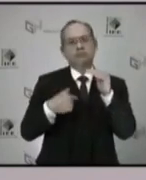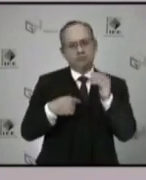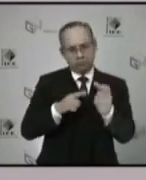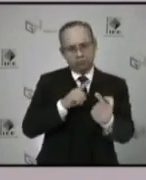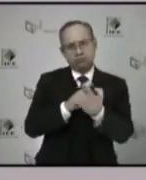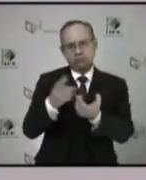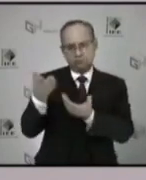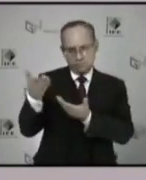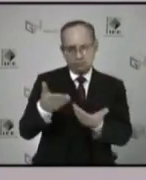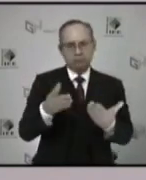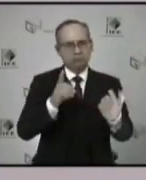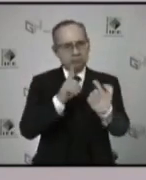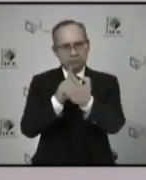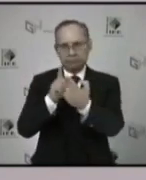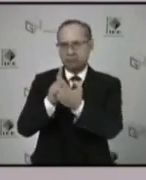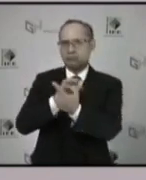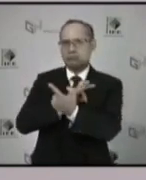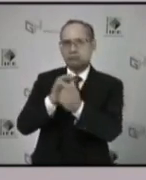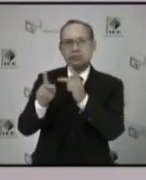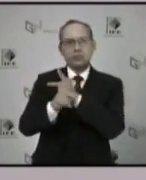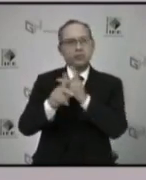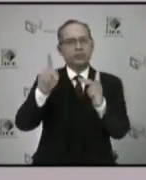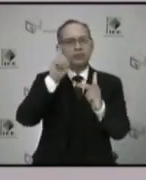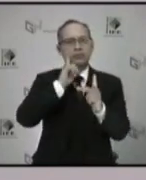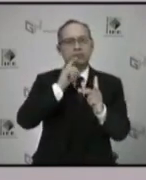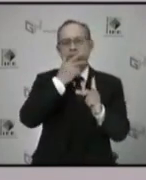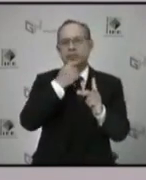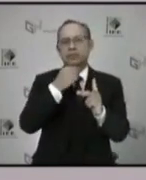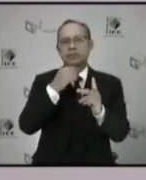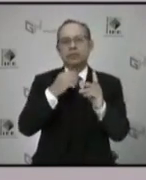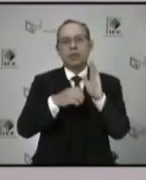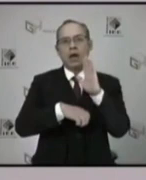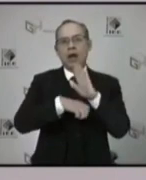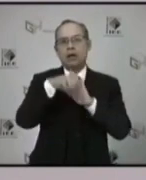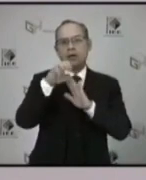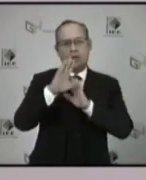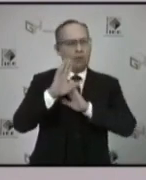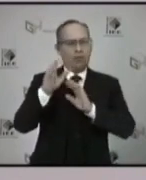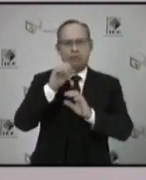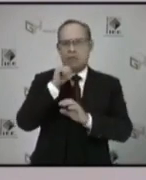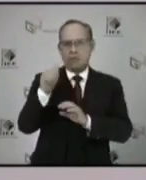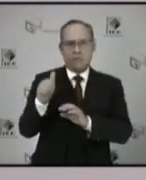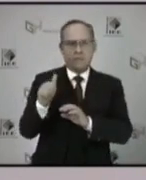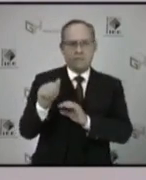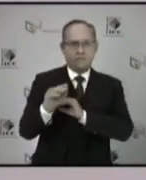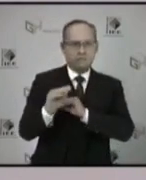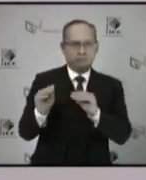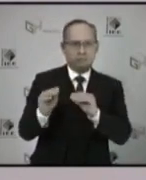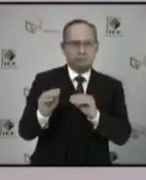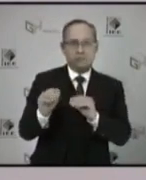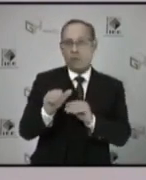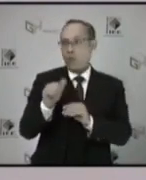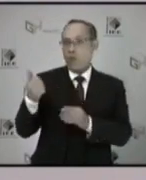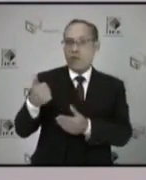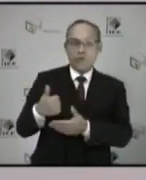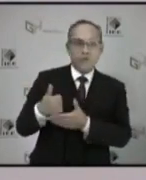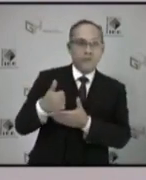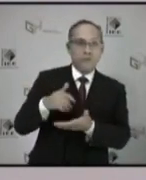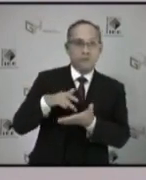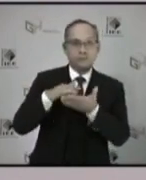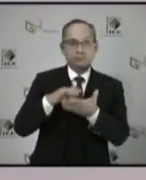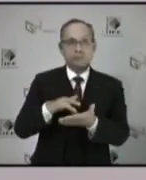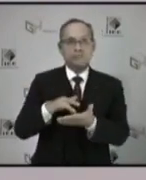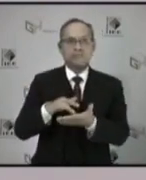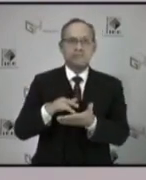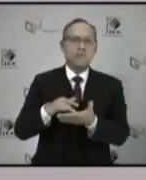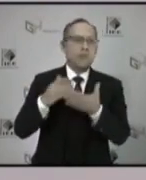a todas y todos. Ya no habrá elevadores, ya no habrá personal de asistencia. Vamos a gobernar